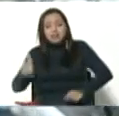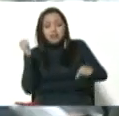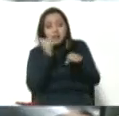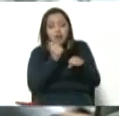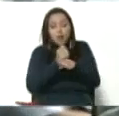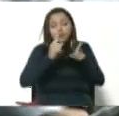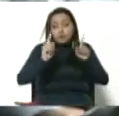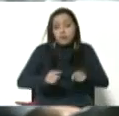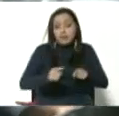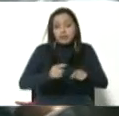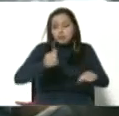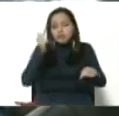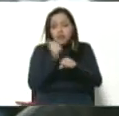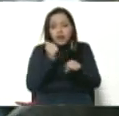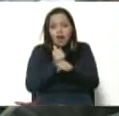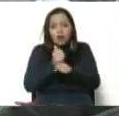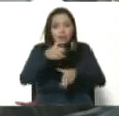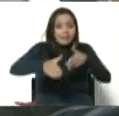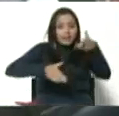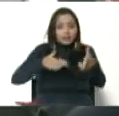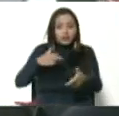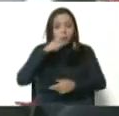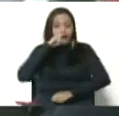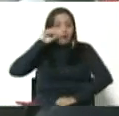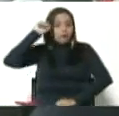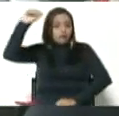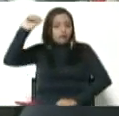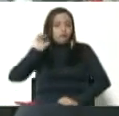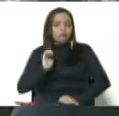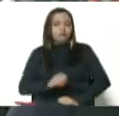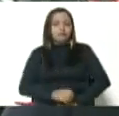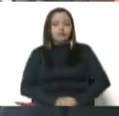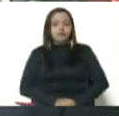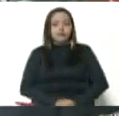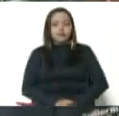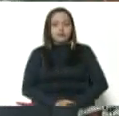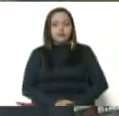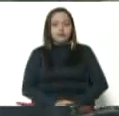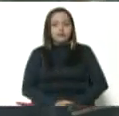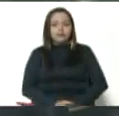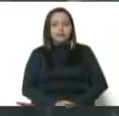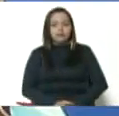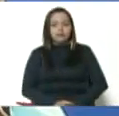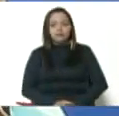también, obrero del metro, Nicolás Maduro, para